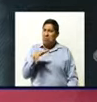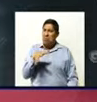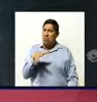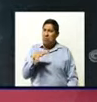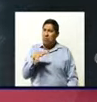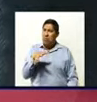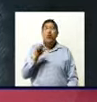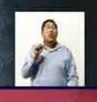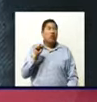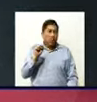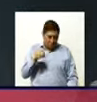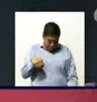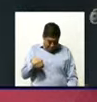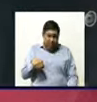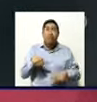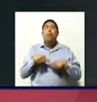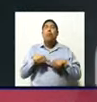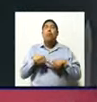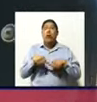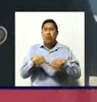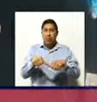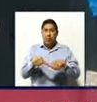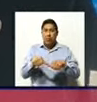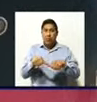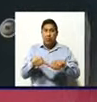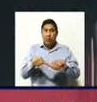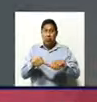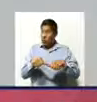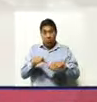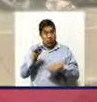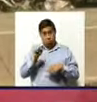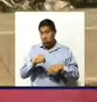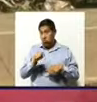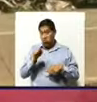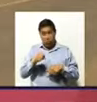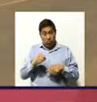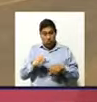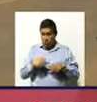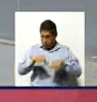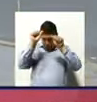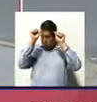Sí, va a continuar las medidas represivas. ¿Se mantienen firmes? Obviamente que sí.